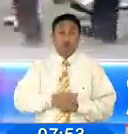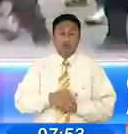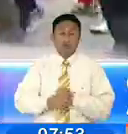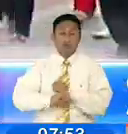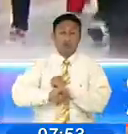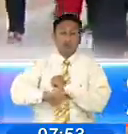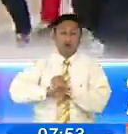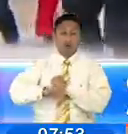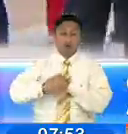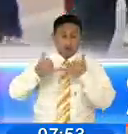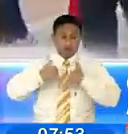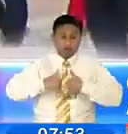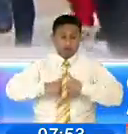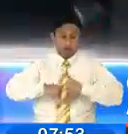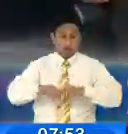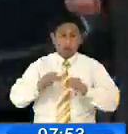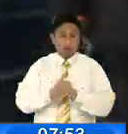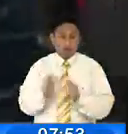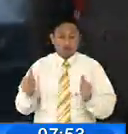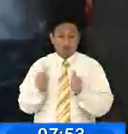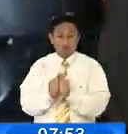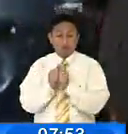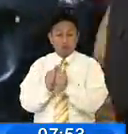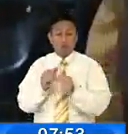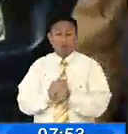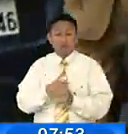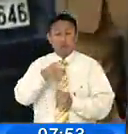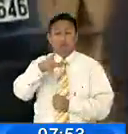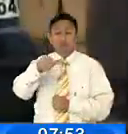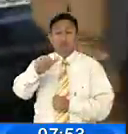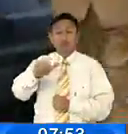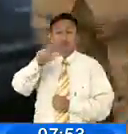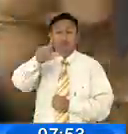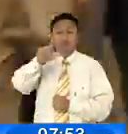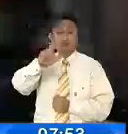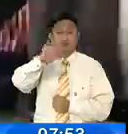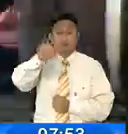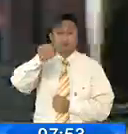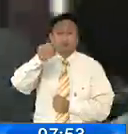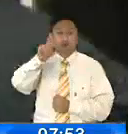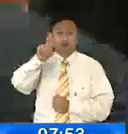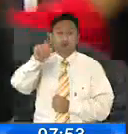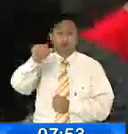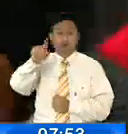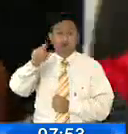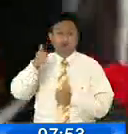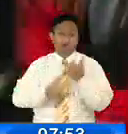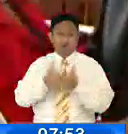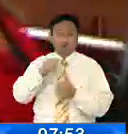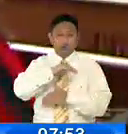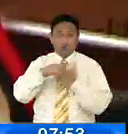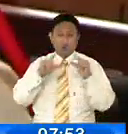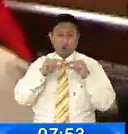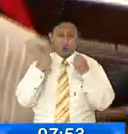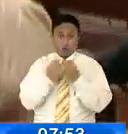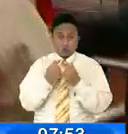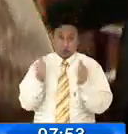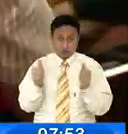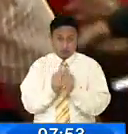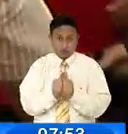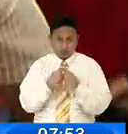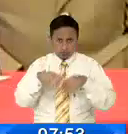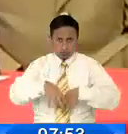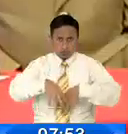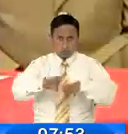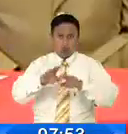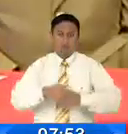la seguirá realizando su binomio Alejandra Peralta junto a sus candidatos y asambleístas y resto de simpatizantes.